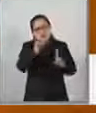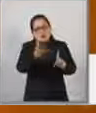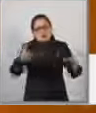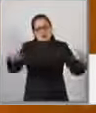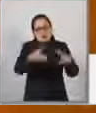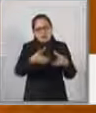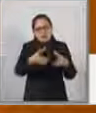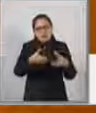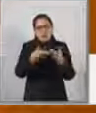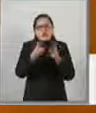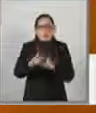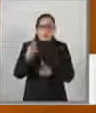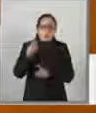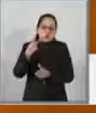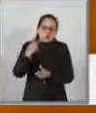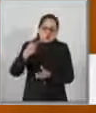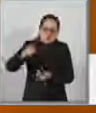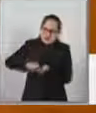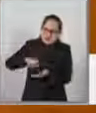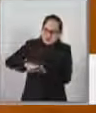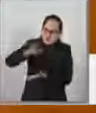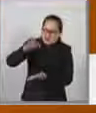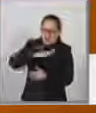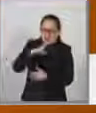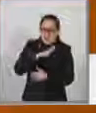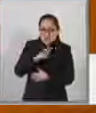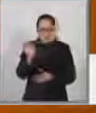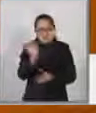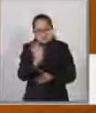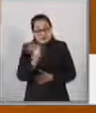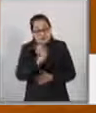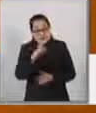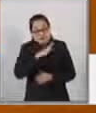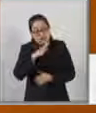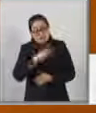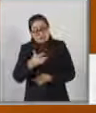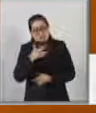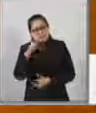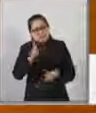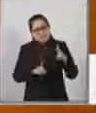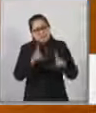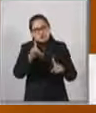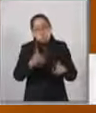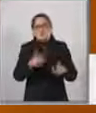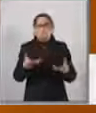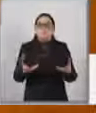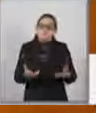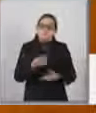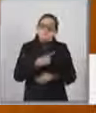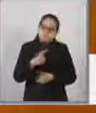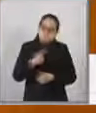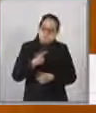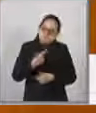bloque mayoritario. Siempre que hay algún cuestionamiento legítimo, de regreso hay